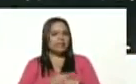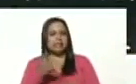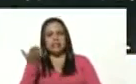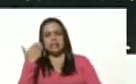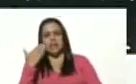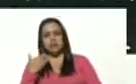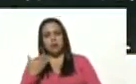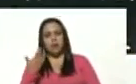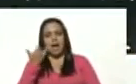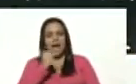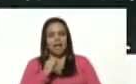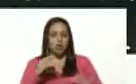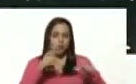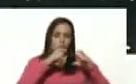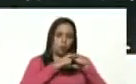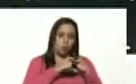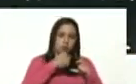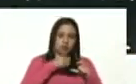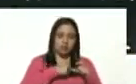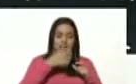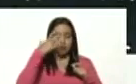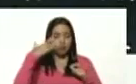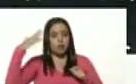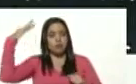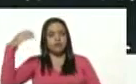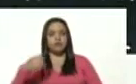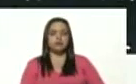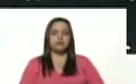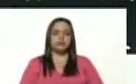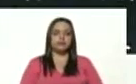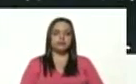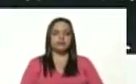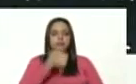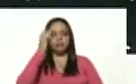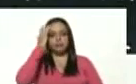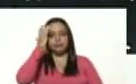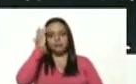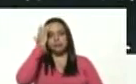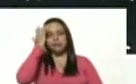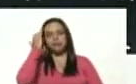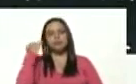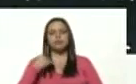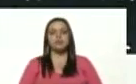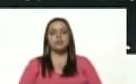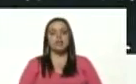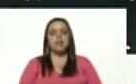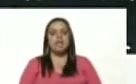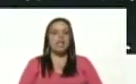Hace tiempo llevamos en nuestro corazón estos sueños. Desde los tiempos en que íbamos a Marín,